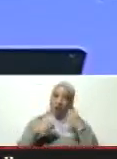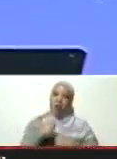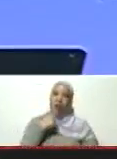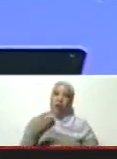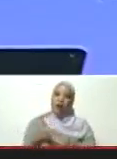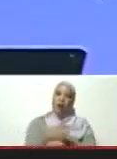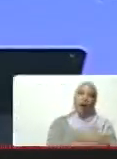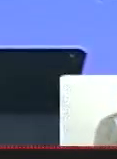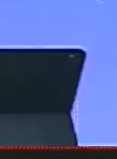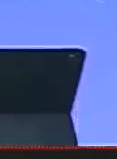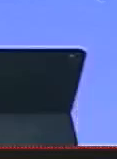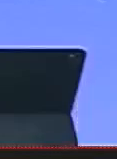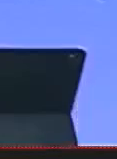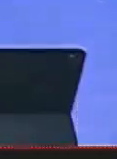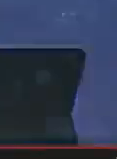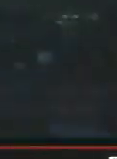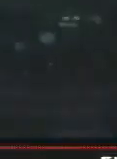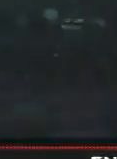Adelante, video.